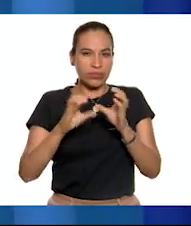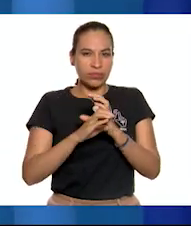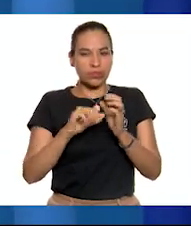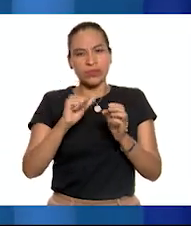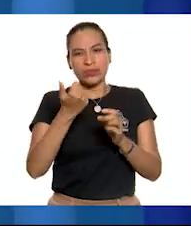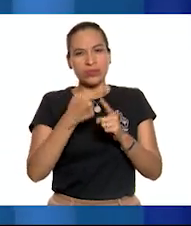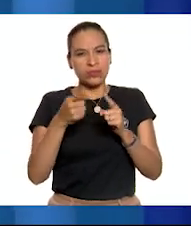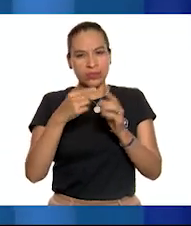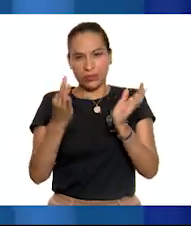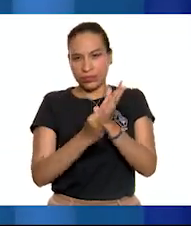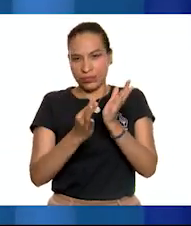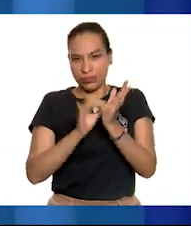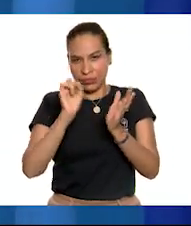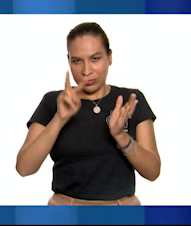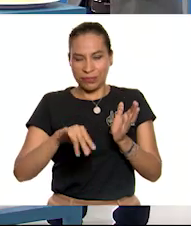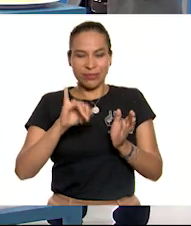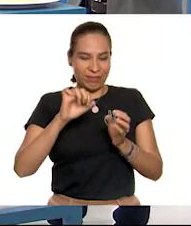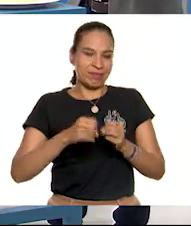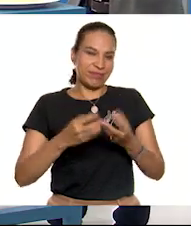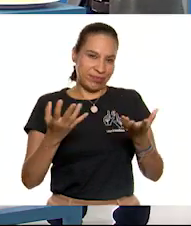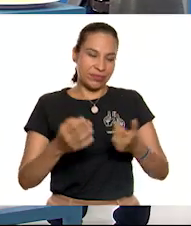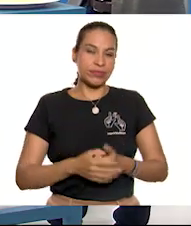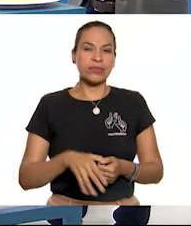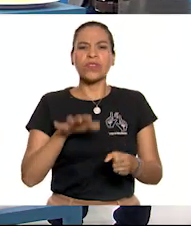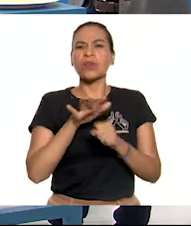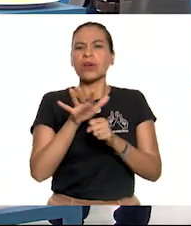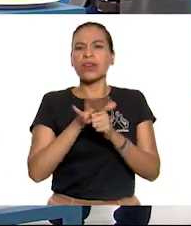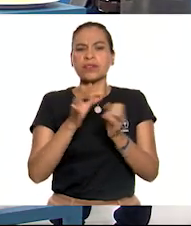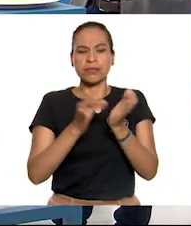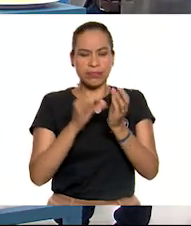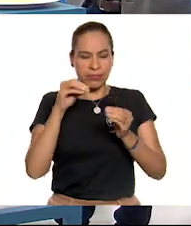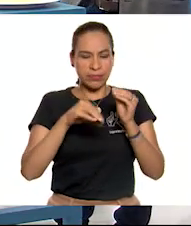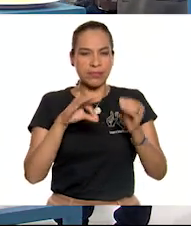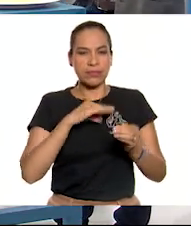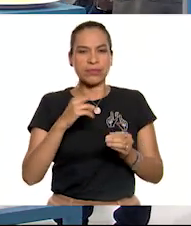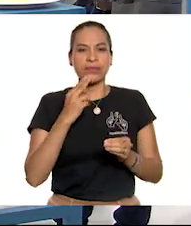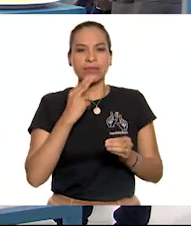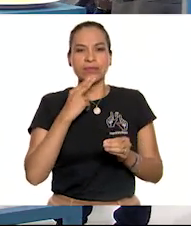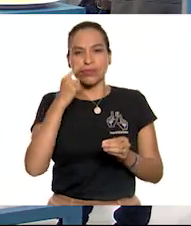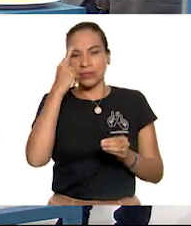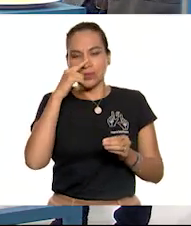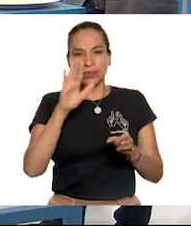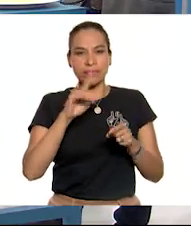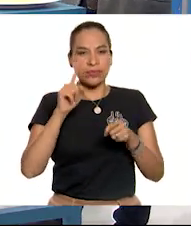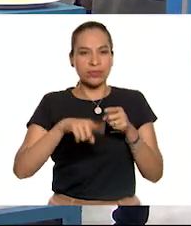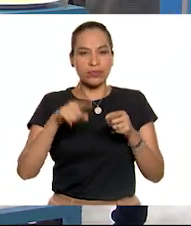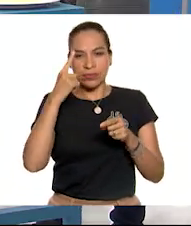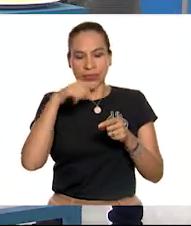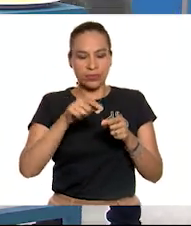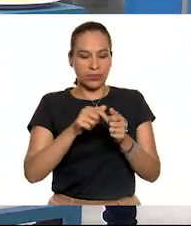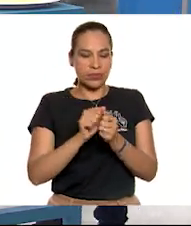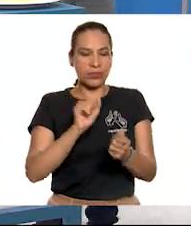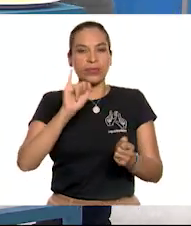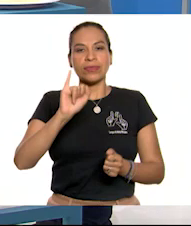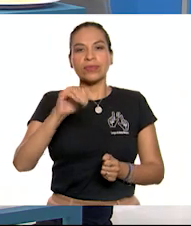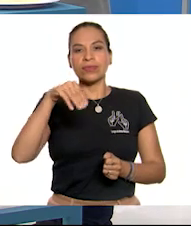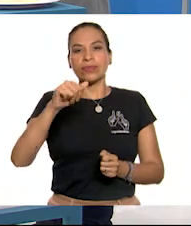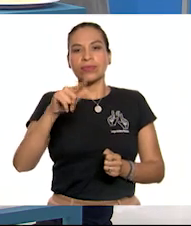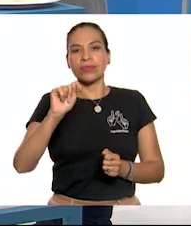cualquier otro metal, ¿cierto? Así es, Juan Carlos. Cualquier metal puede servirnos para hacer la separación por medio de la